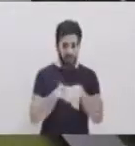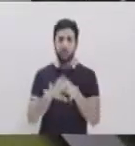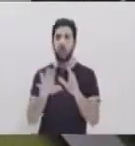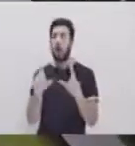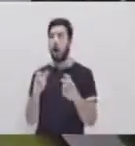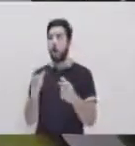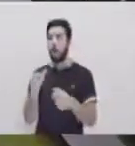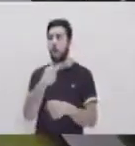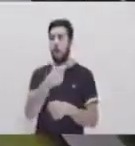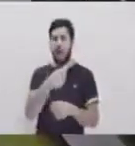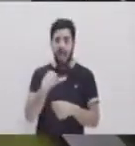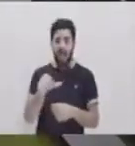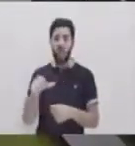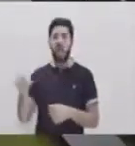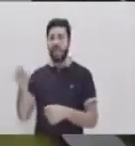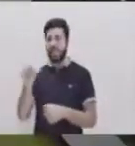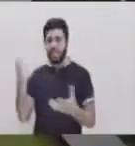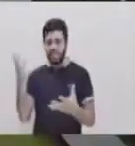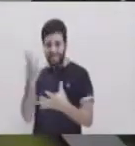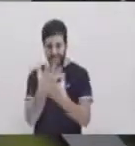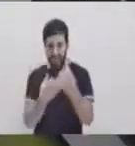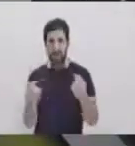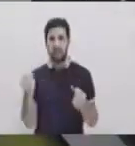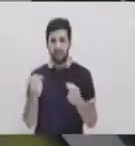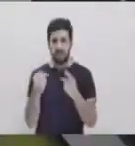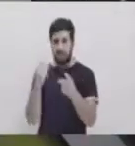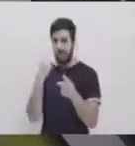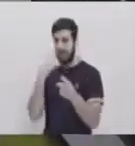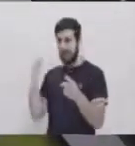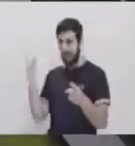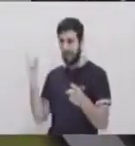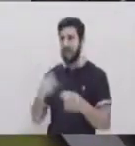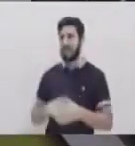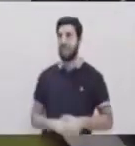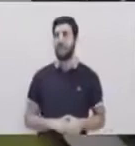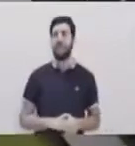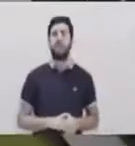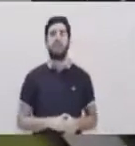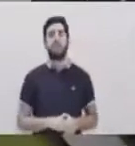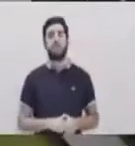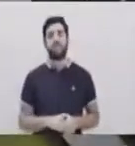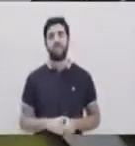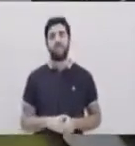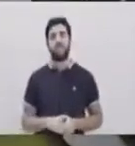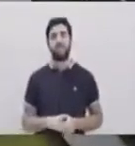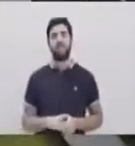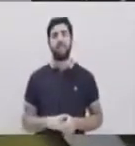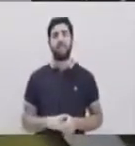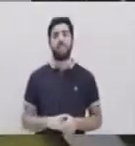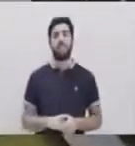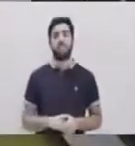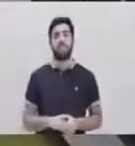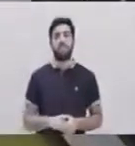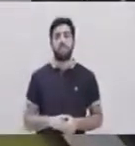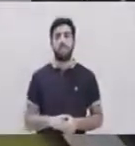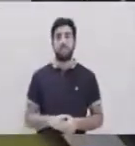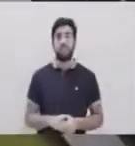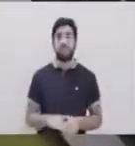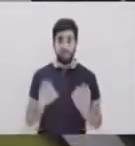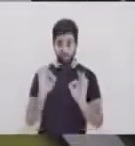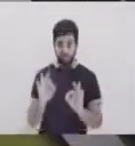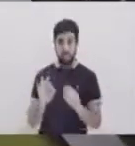se combina el aceite con el agua, pero lo que tenemos acá es una mezcla, y en este caso es una mezcla